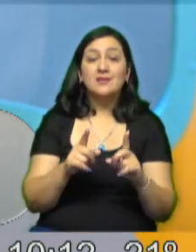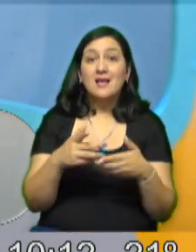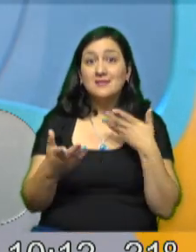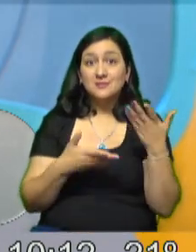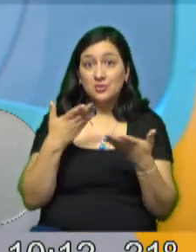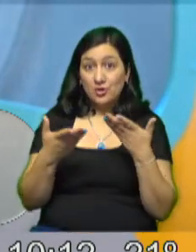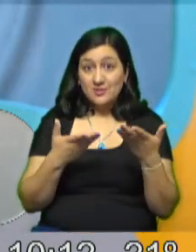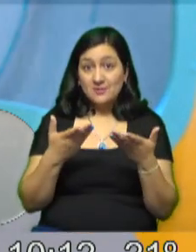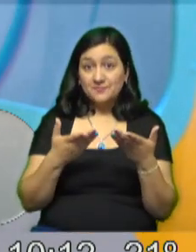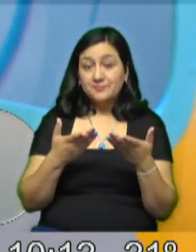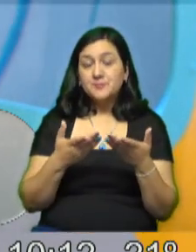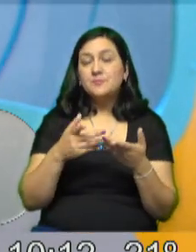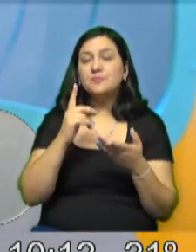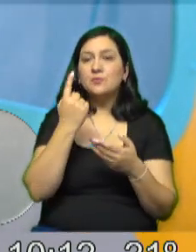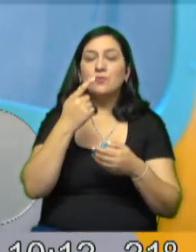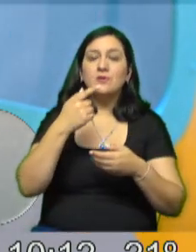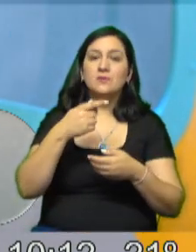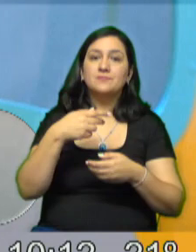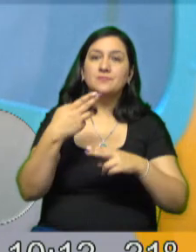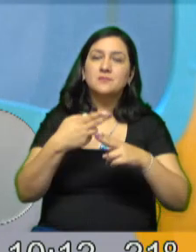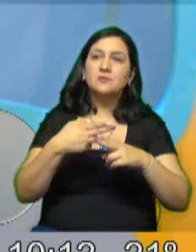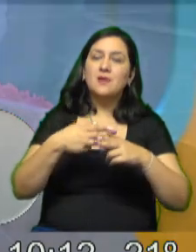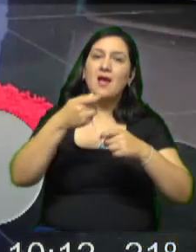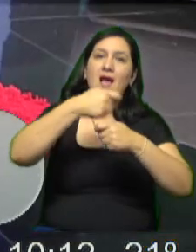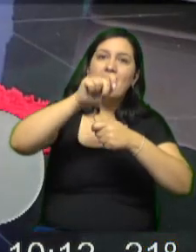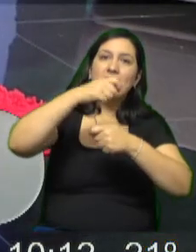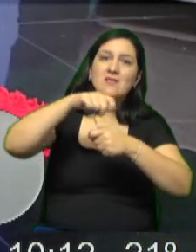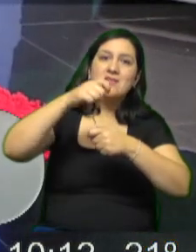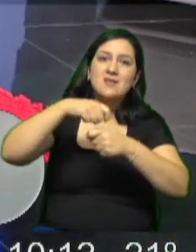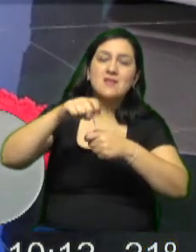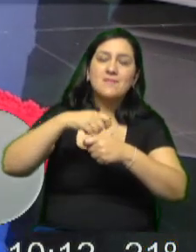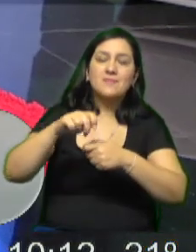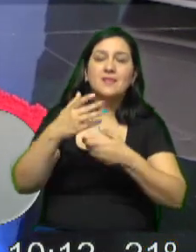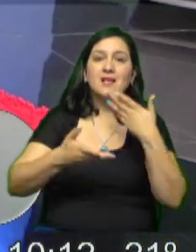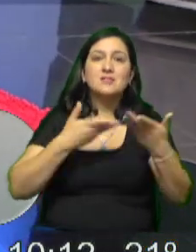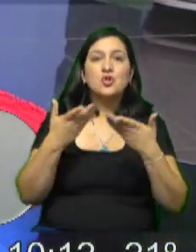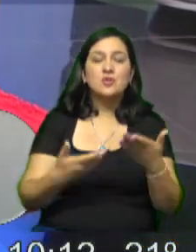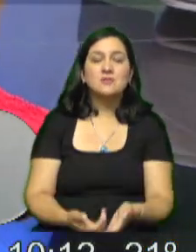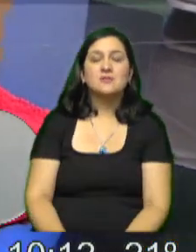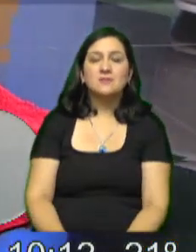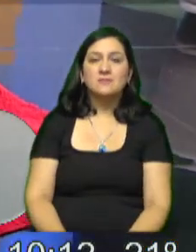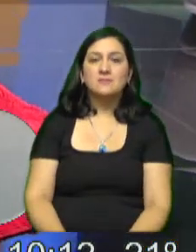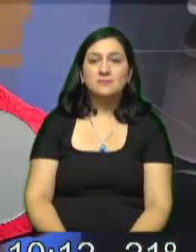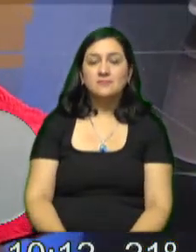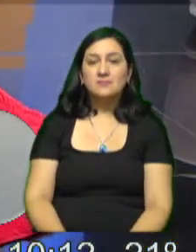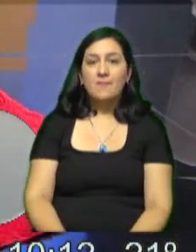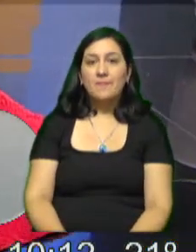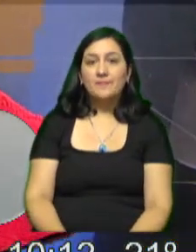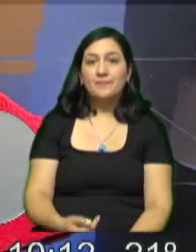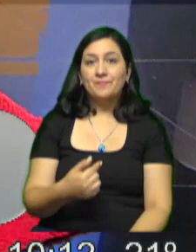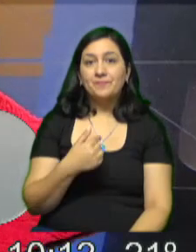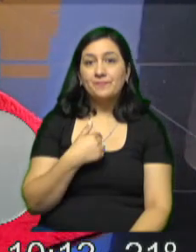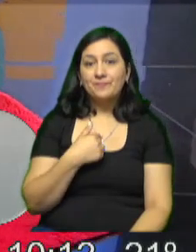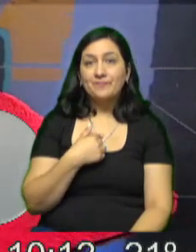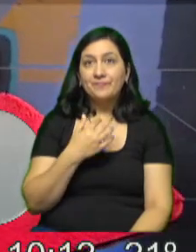canciones. Albañil de canciones, creo que te puso el lado B, el programa cuando te entrevistó Martín Duarte. Pero a mí te remito mucho a